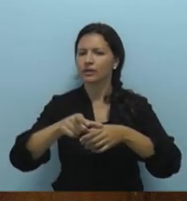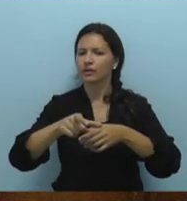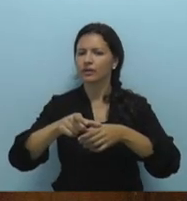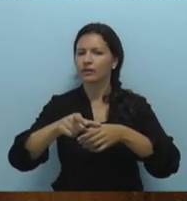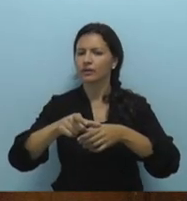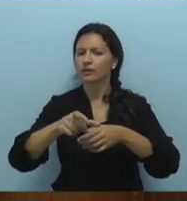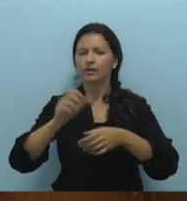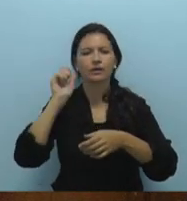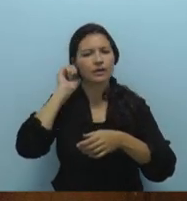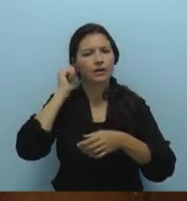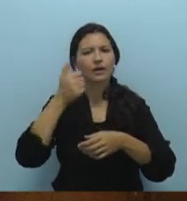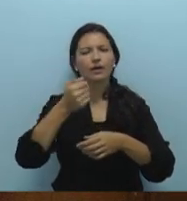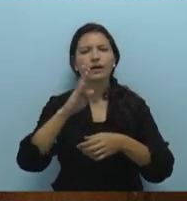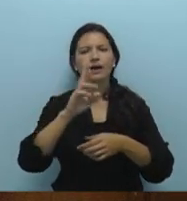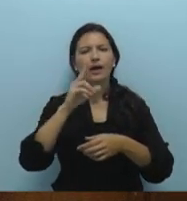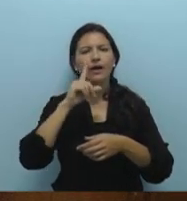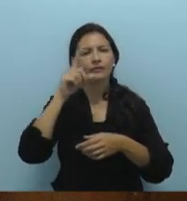personalidad destacada a Gabriel Torres Espinosa.